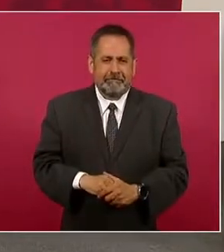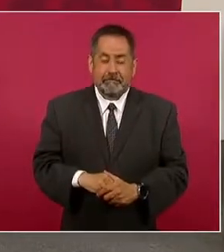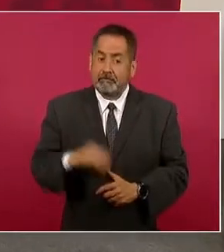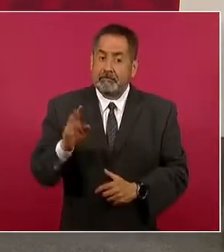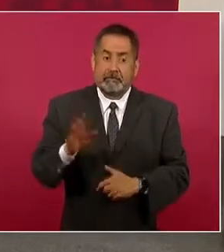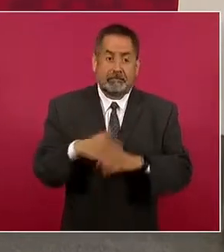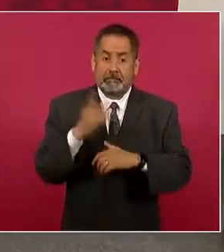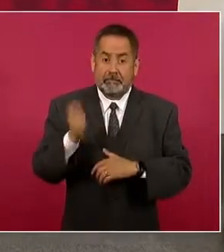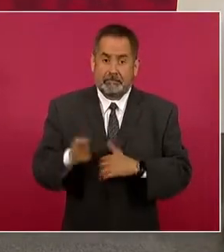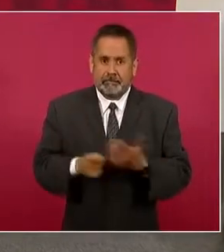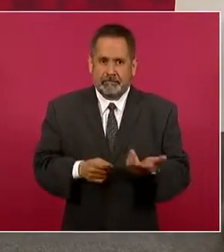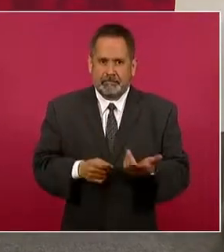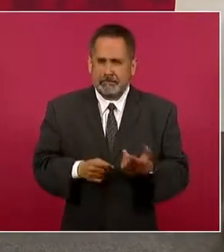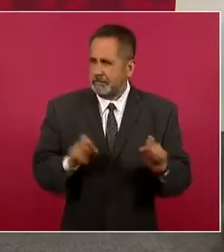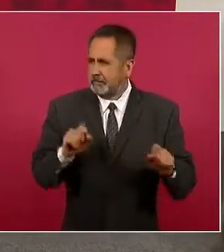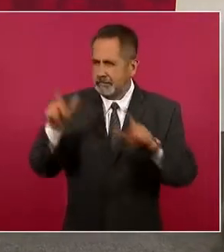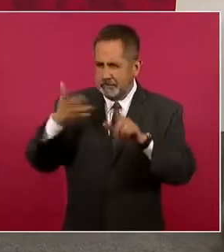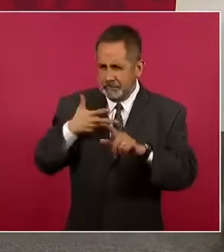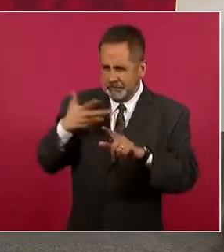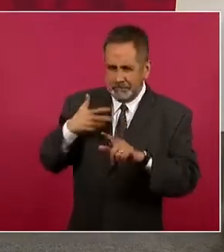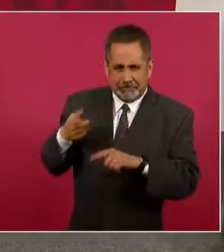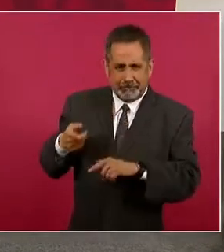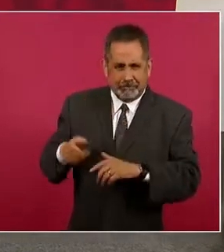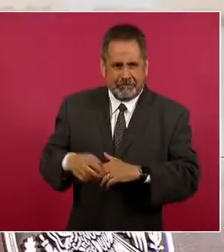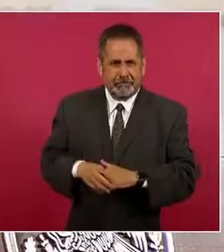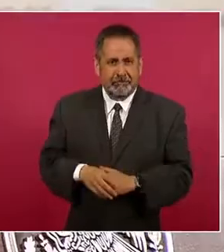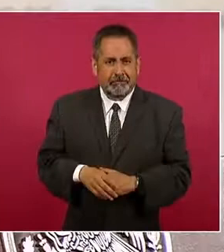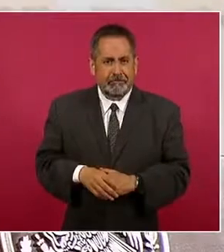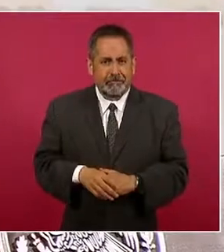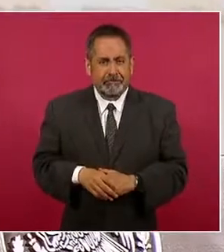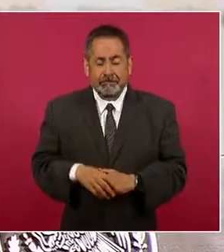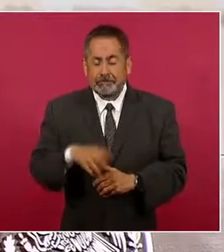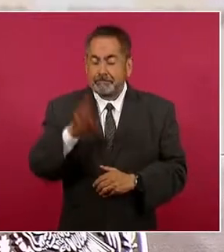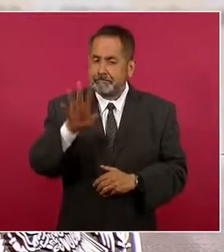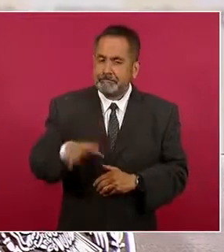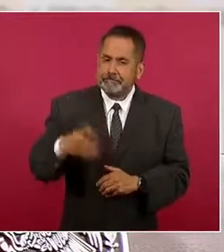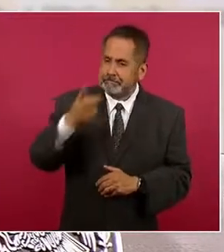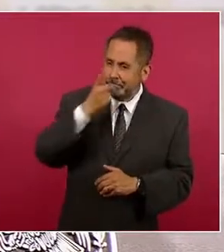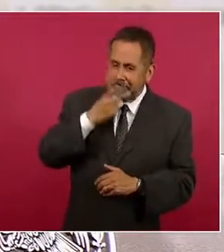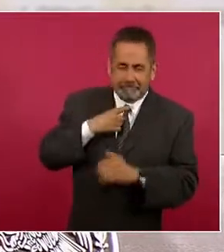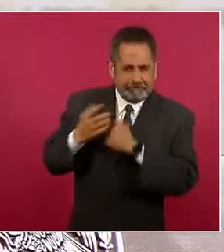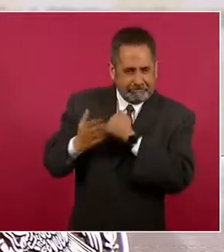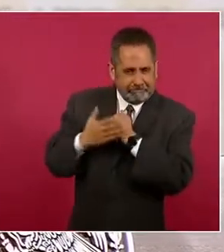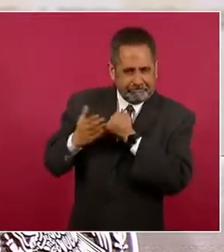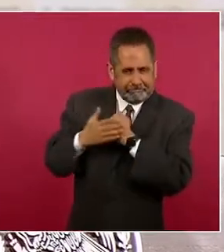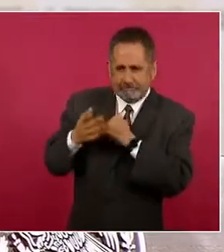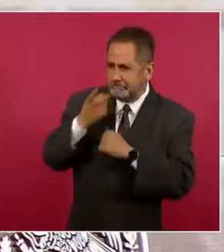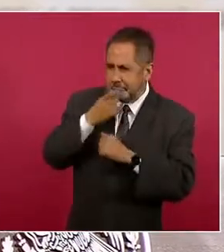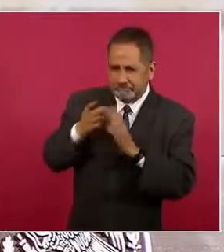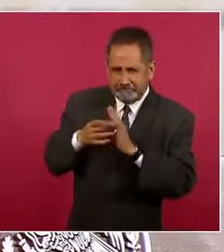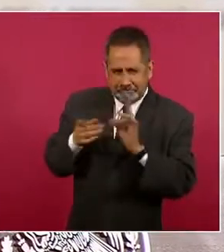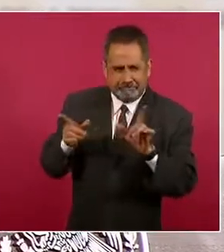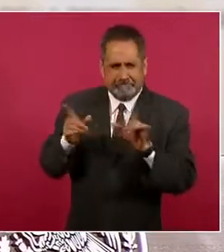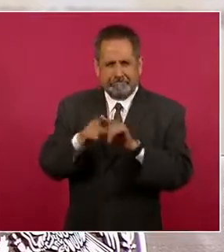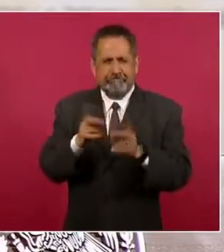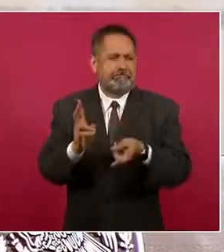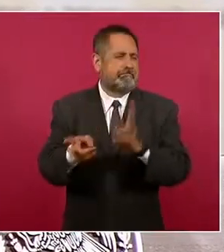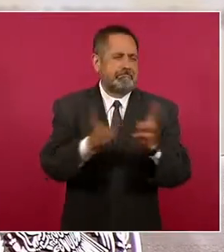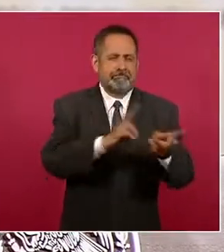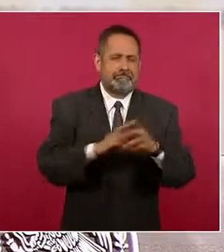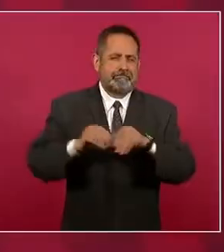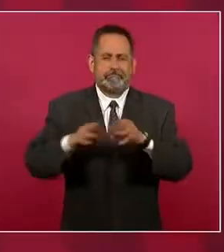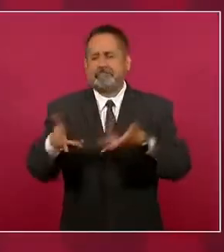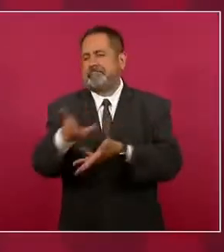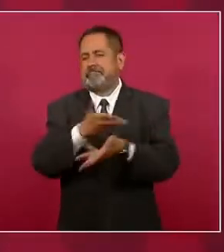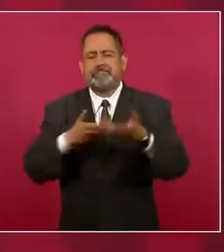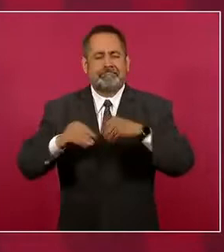porque no lo tienes ahí, ¿verdad? Me estaban comentando, nada más para socializar información,